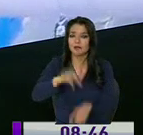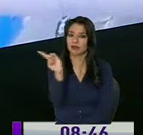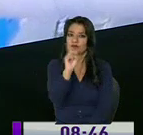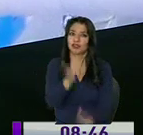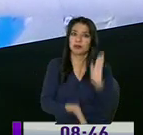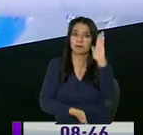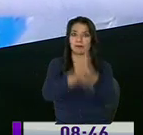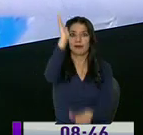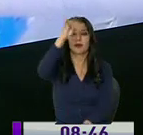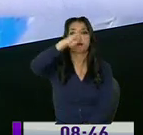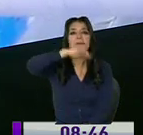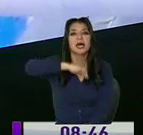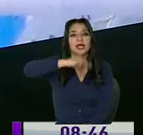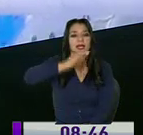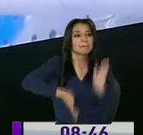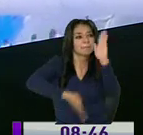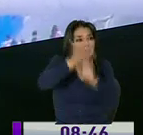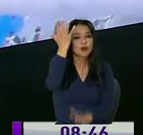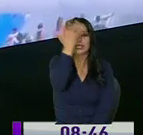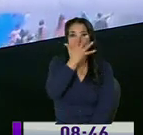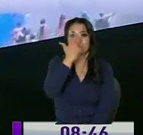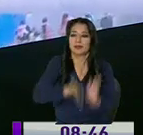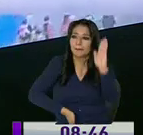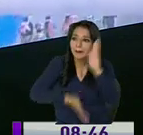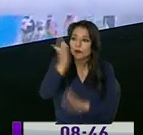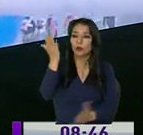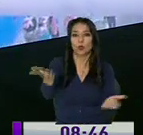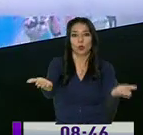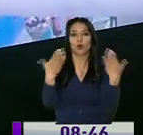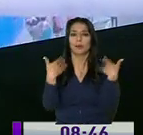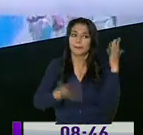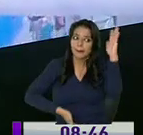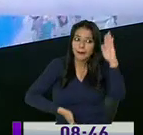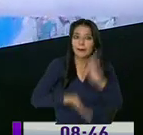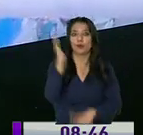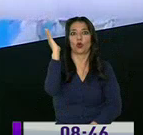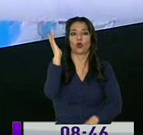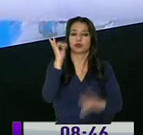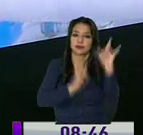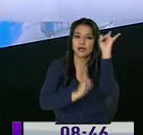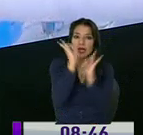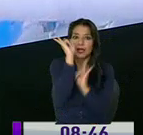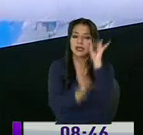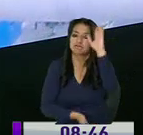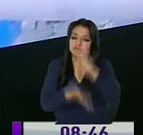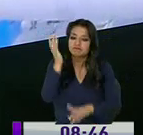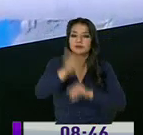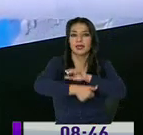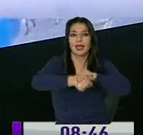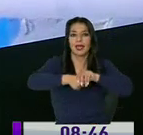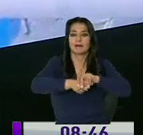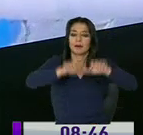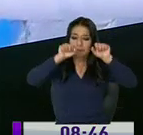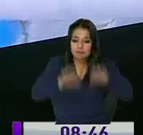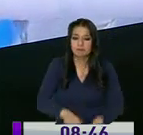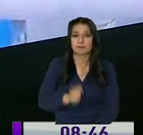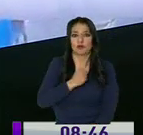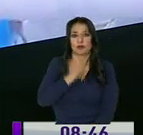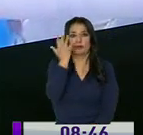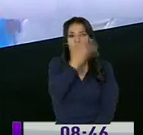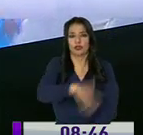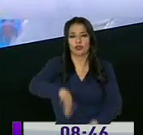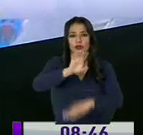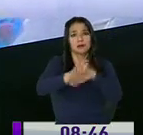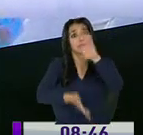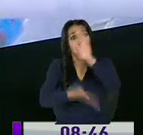a Manta, me iría a Esmeraldas, me iría a Guayaquil, me iría a Salinas, me iría a Galápagos. Nuestra tierra es divina. ¿Por qué quiere